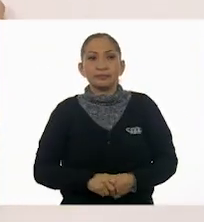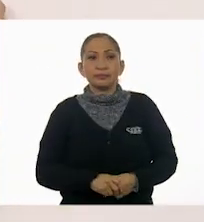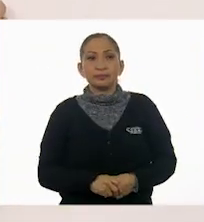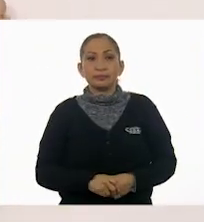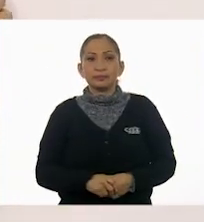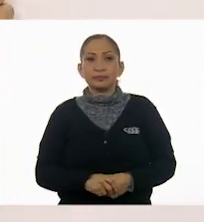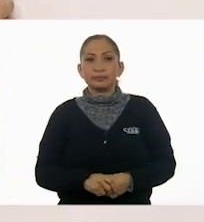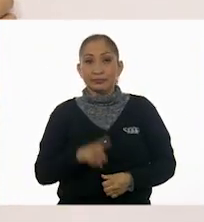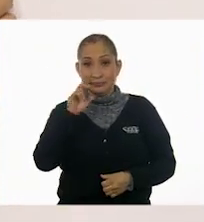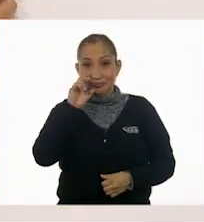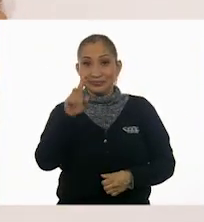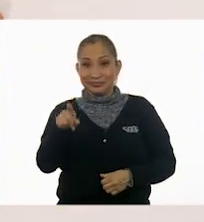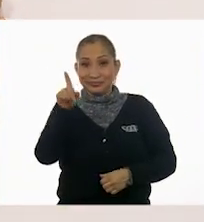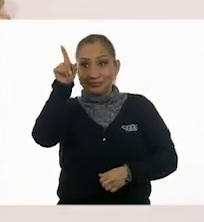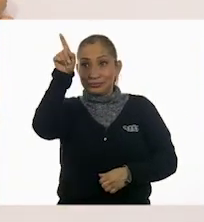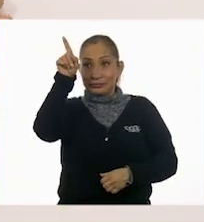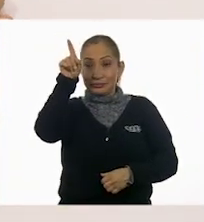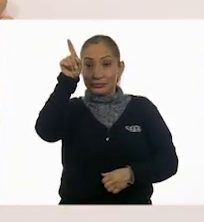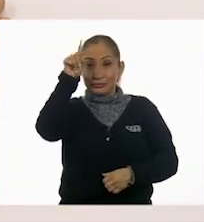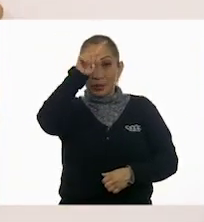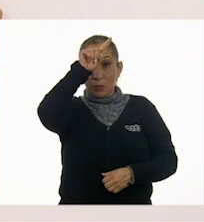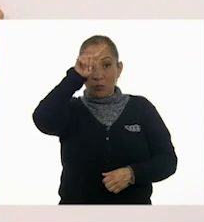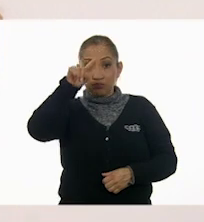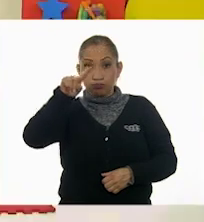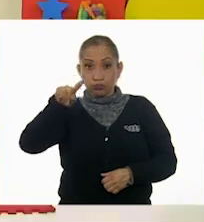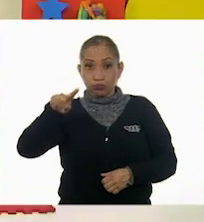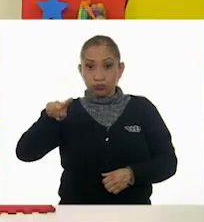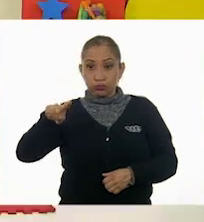Así. Bien. Sí.